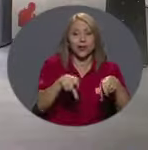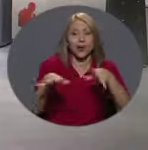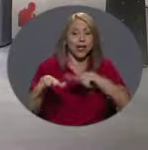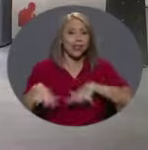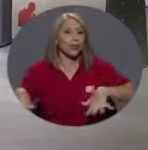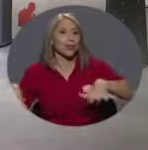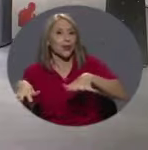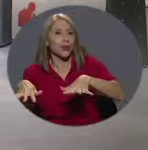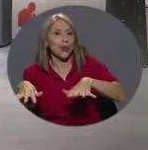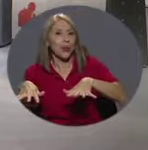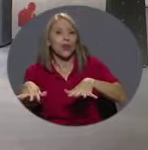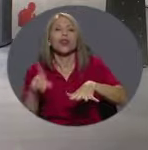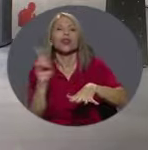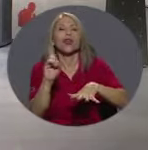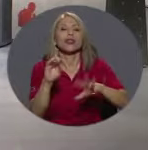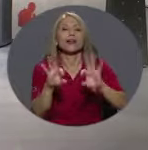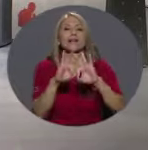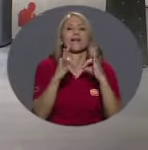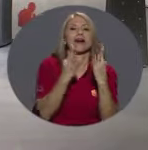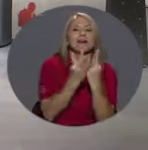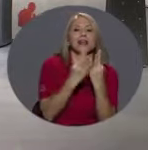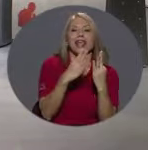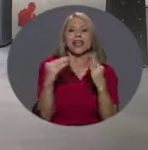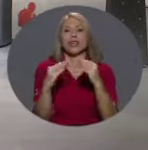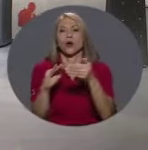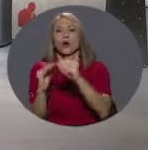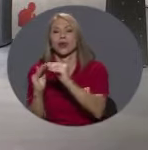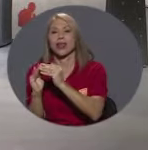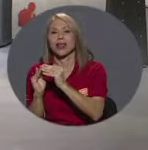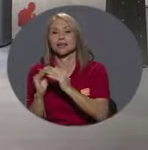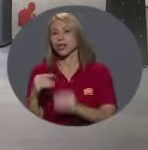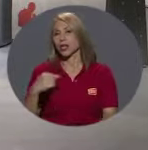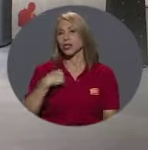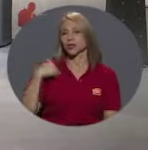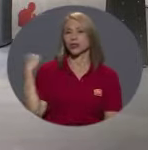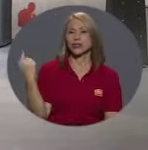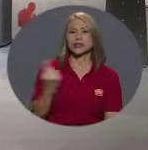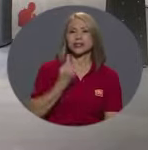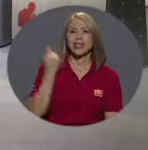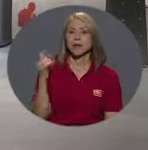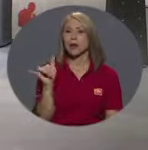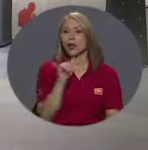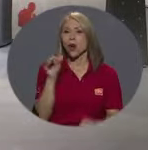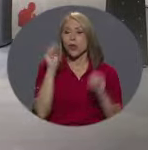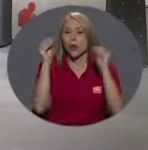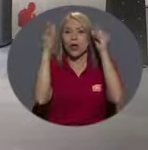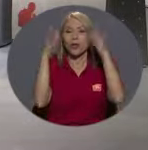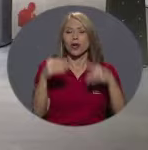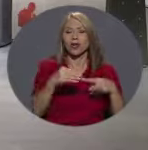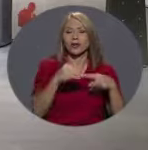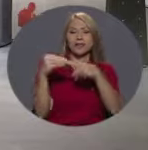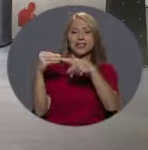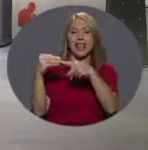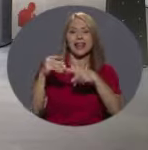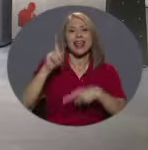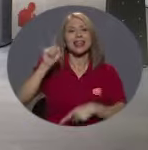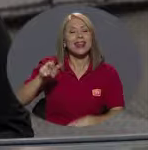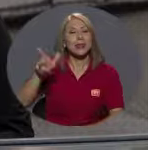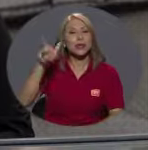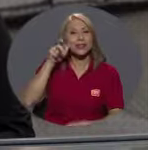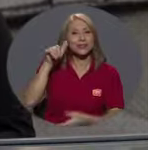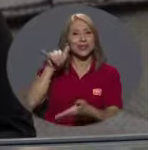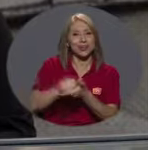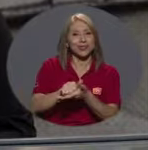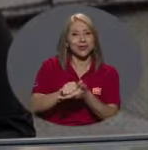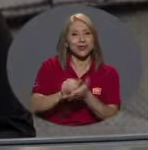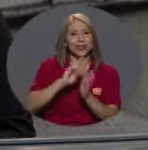Yo siempre como educadora especial he tenido que escuchar esto desde la formación, el rol de la